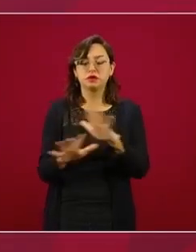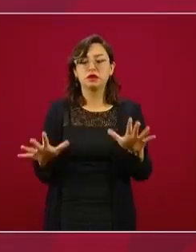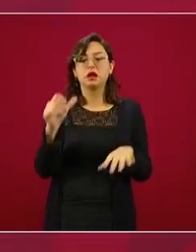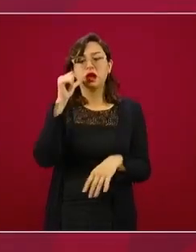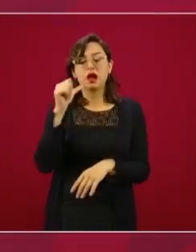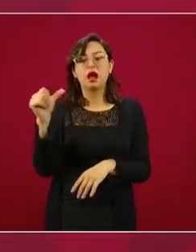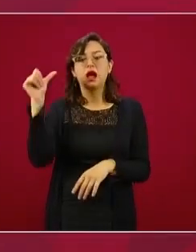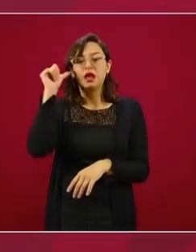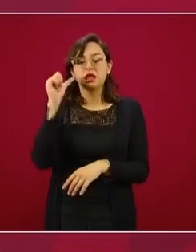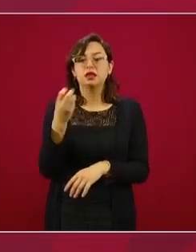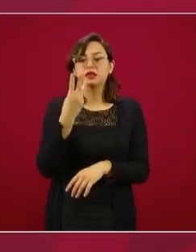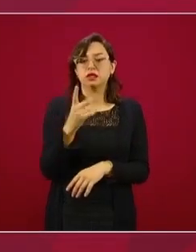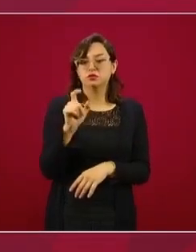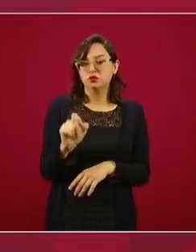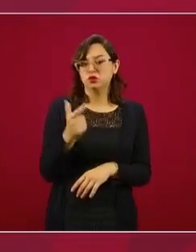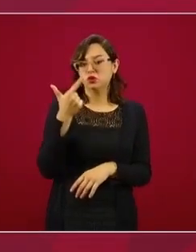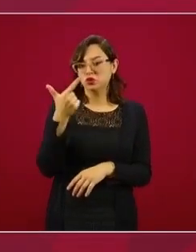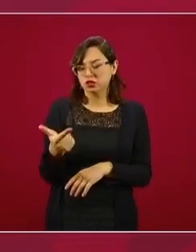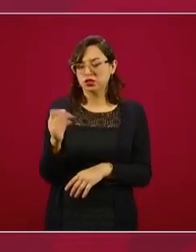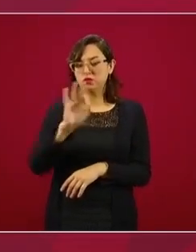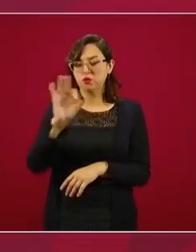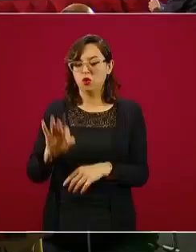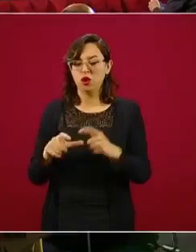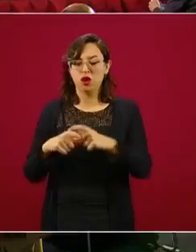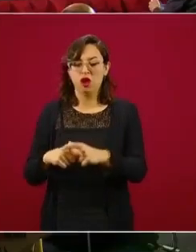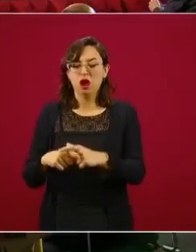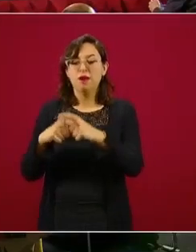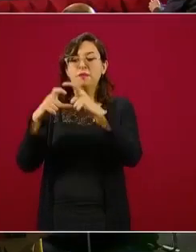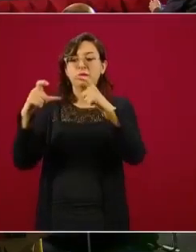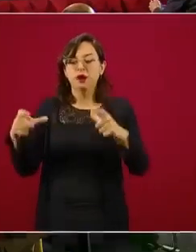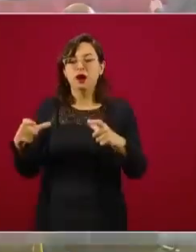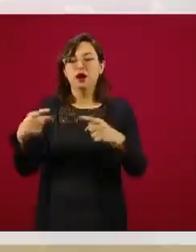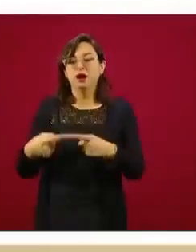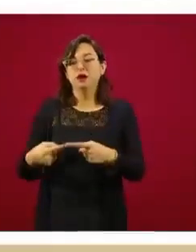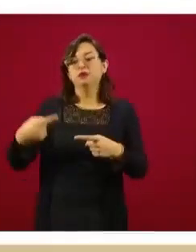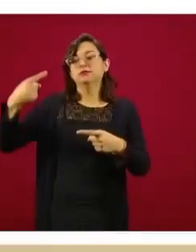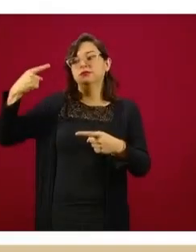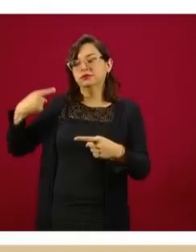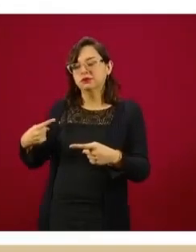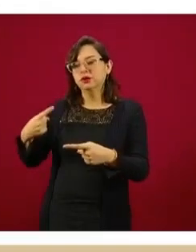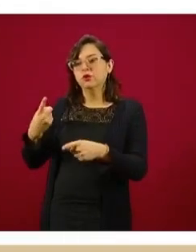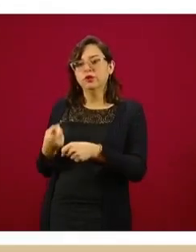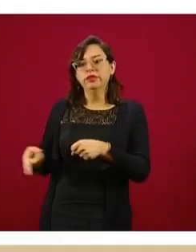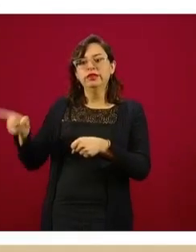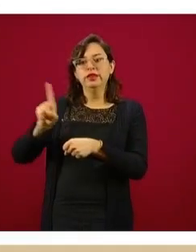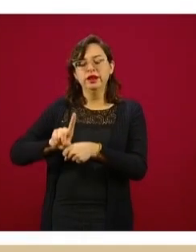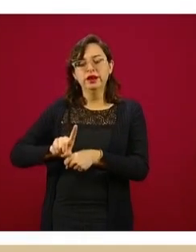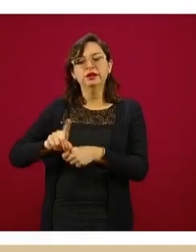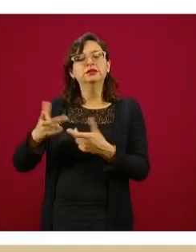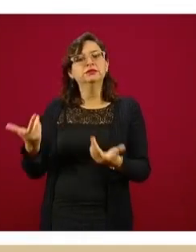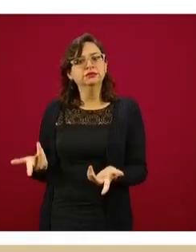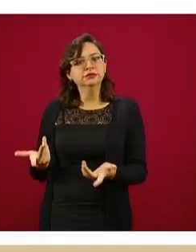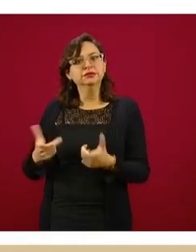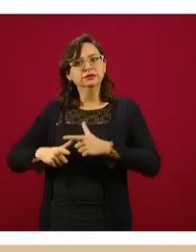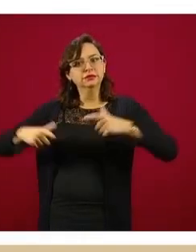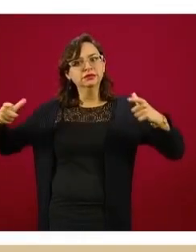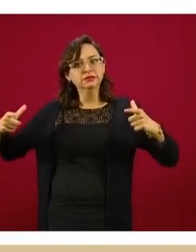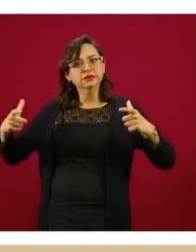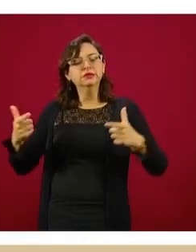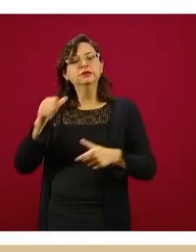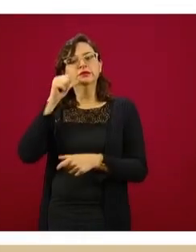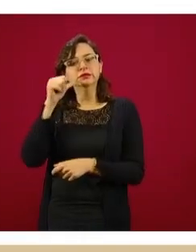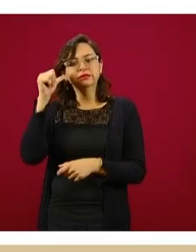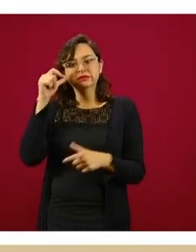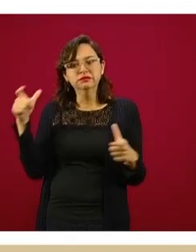tuvimos 3.7% de aumento con respecto a 24 horas antes. Este es el incremento más pequeño que hemos